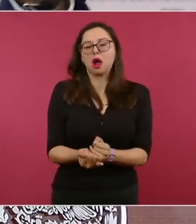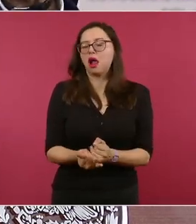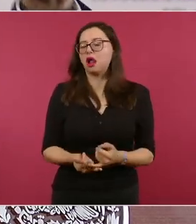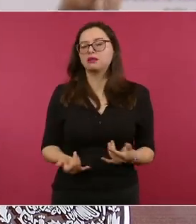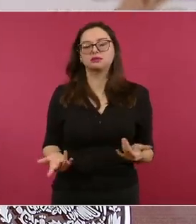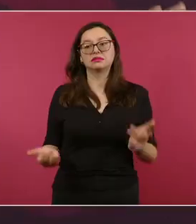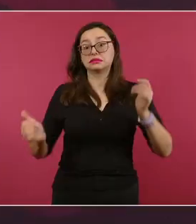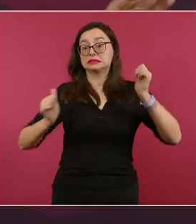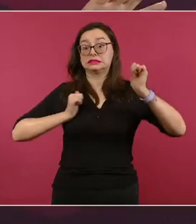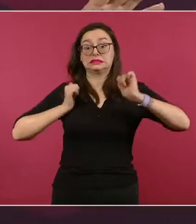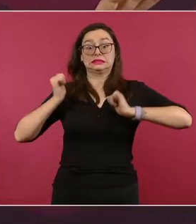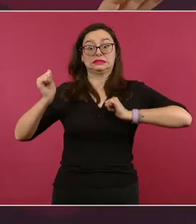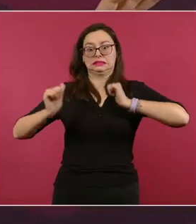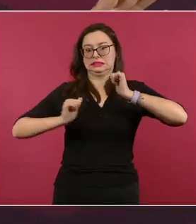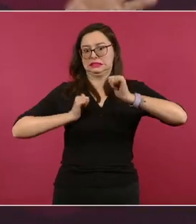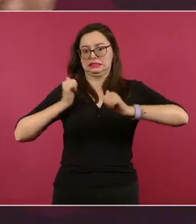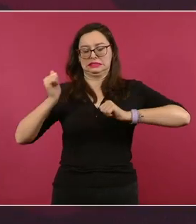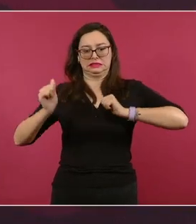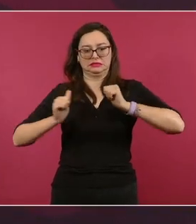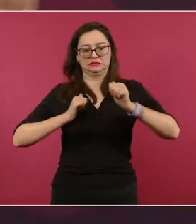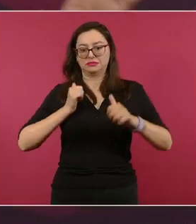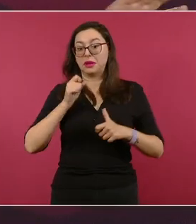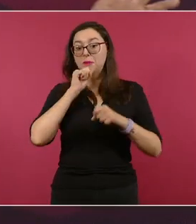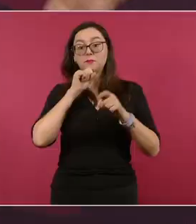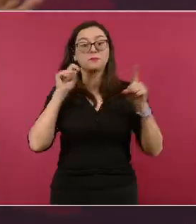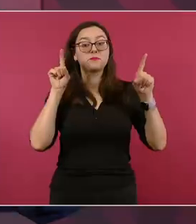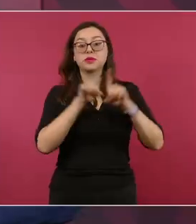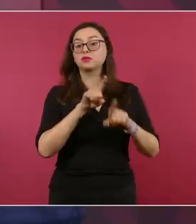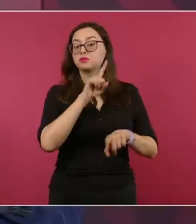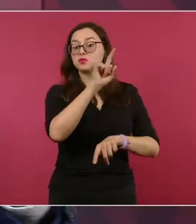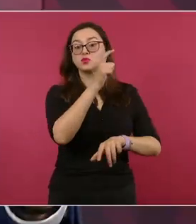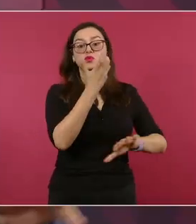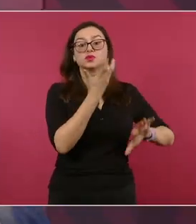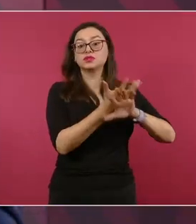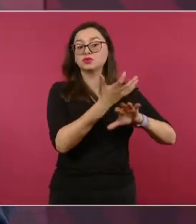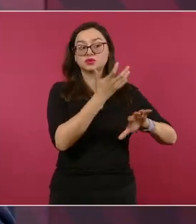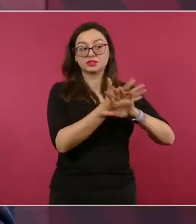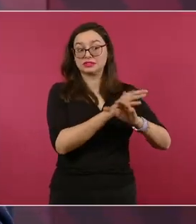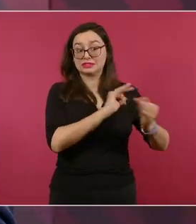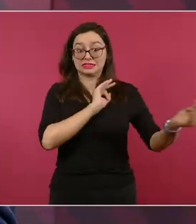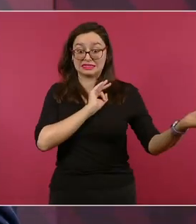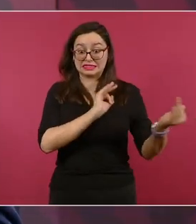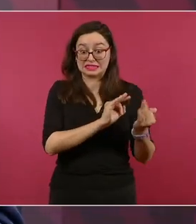exactamente lo mismo. Temporadas de calor.